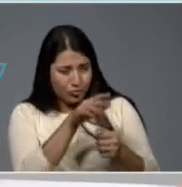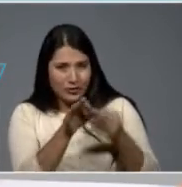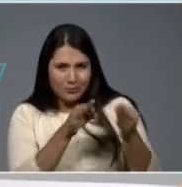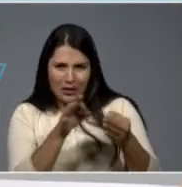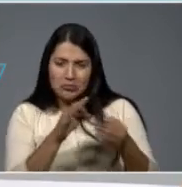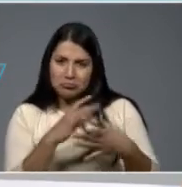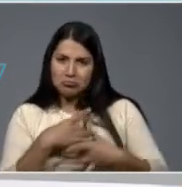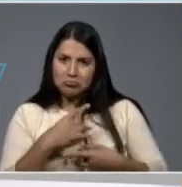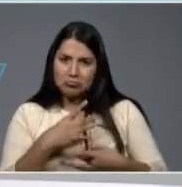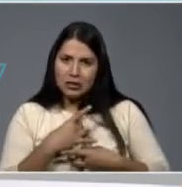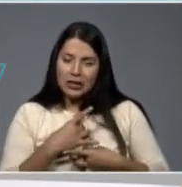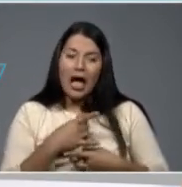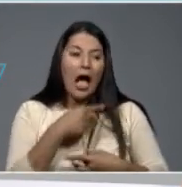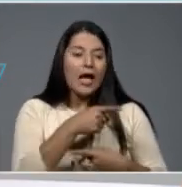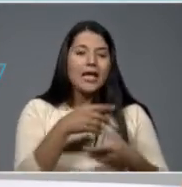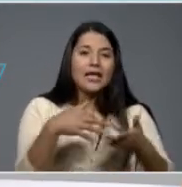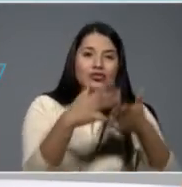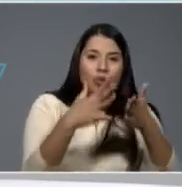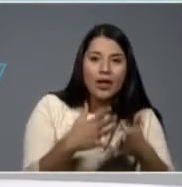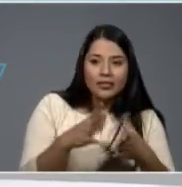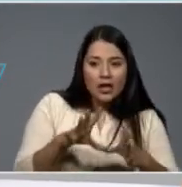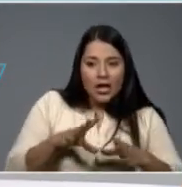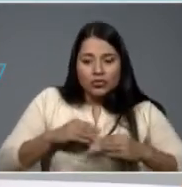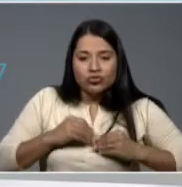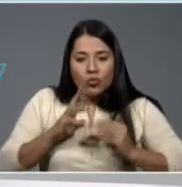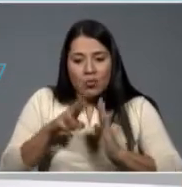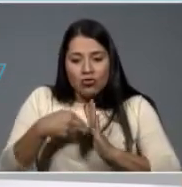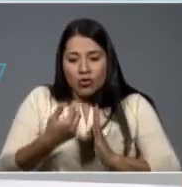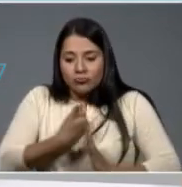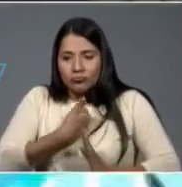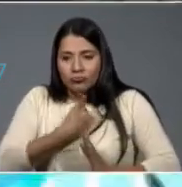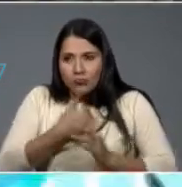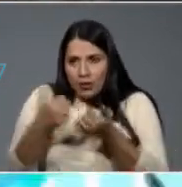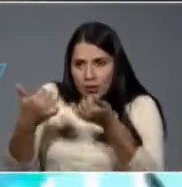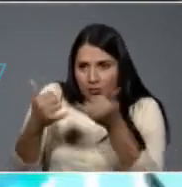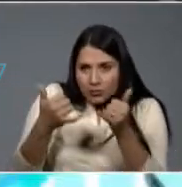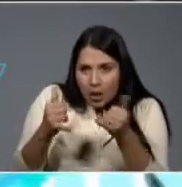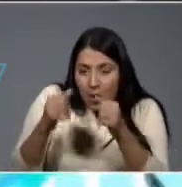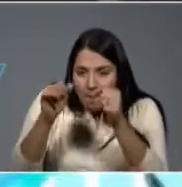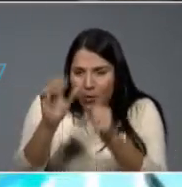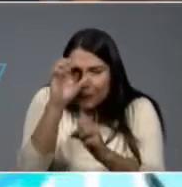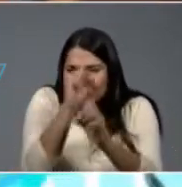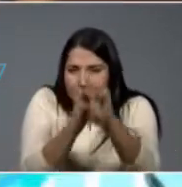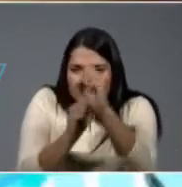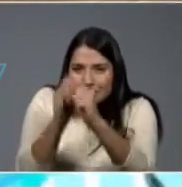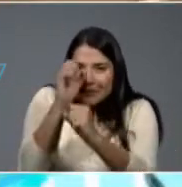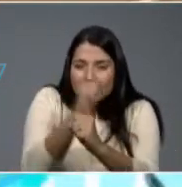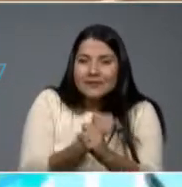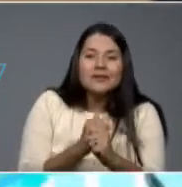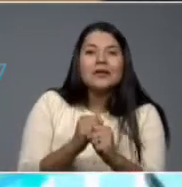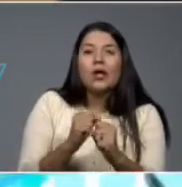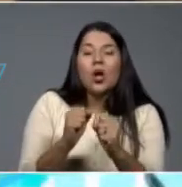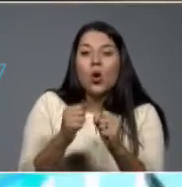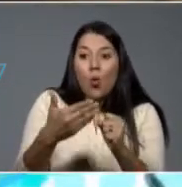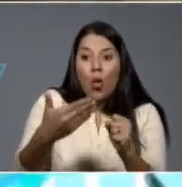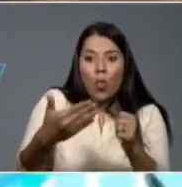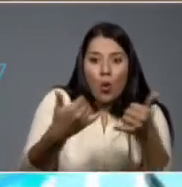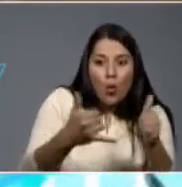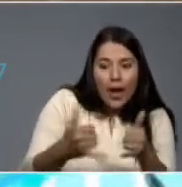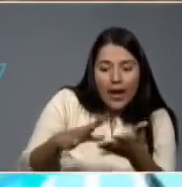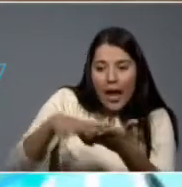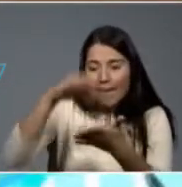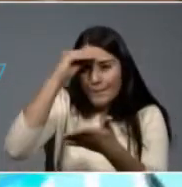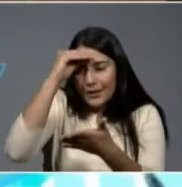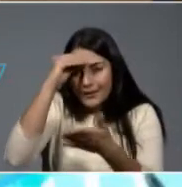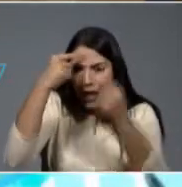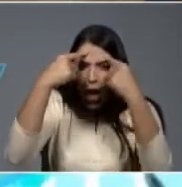donde asume un rol en torno a un videojuego en el que él puede ir descubriendo de una manera significativa a través de la propia gamificación, donde él va consiguiendo